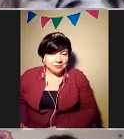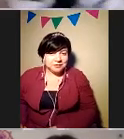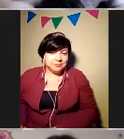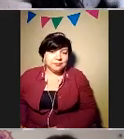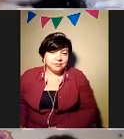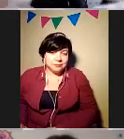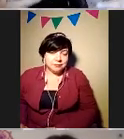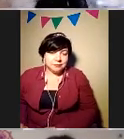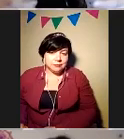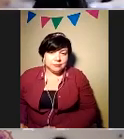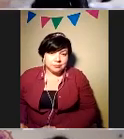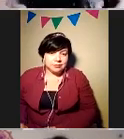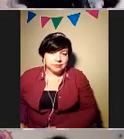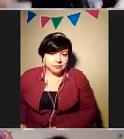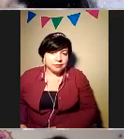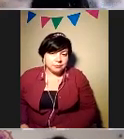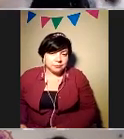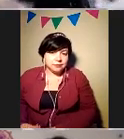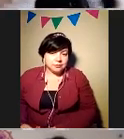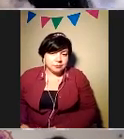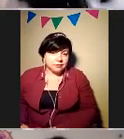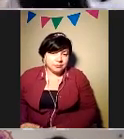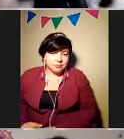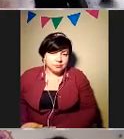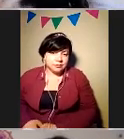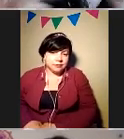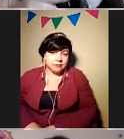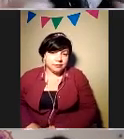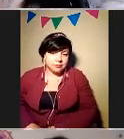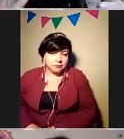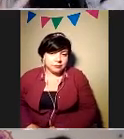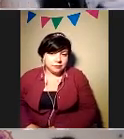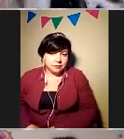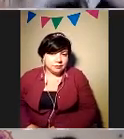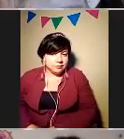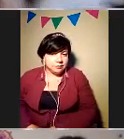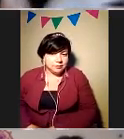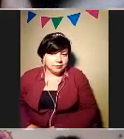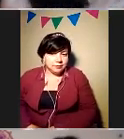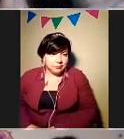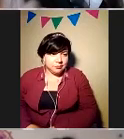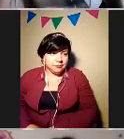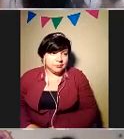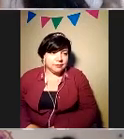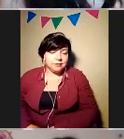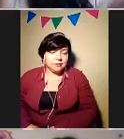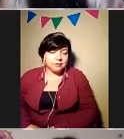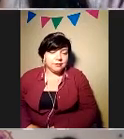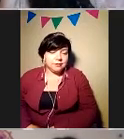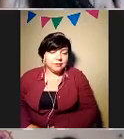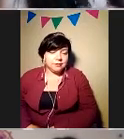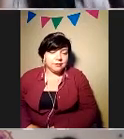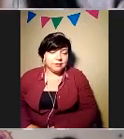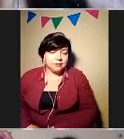debería, porque la horma del pie, igual hay más diferencia entre el pie de un hombre y de una mujer en cuanto es distinta. A el peine. Igual